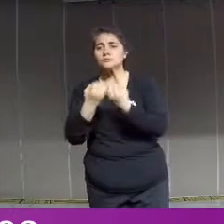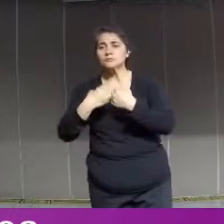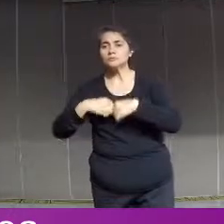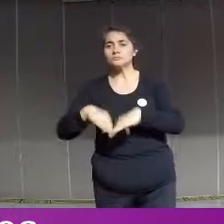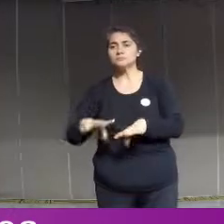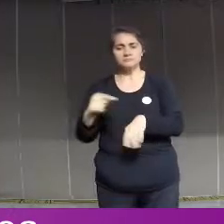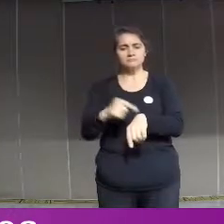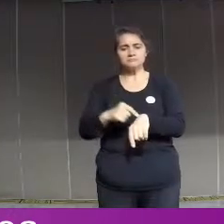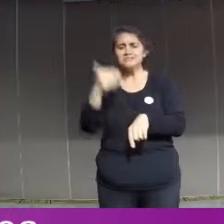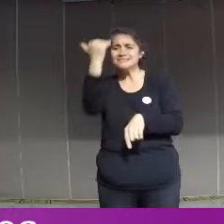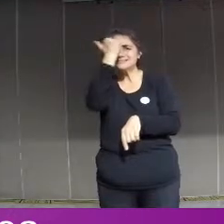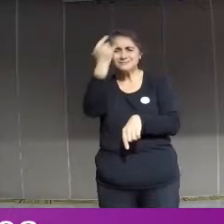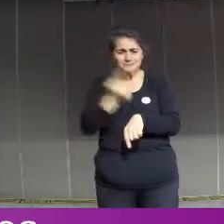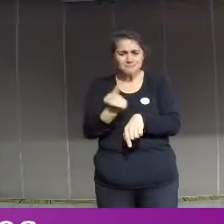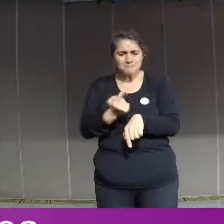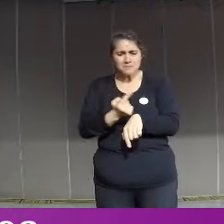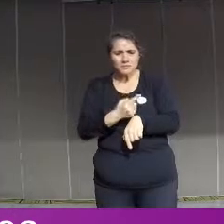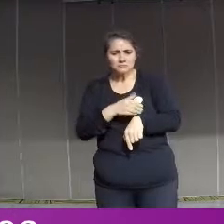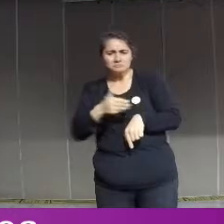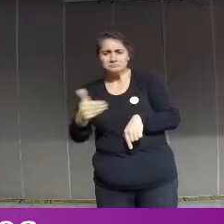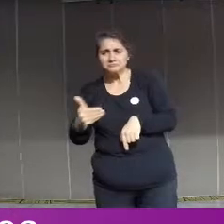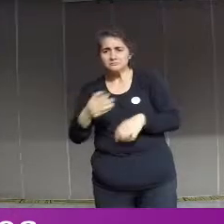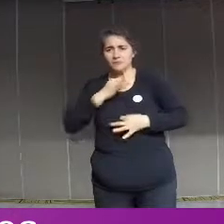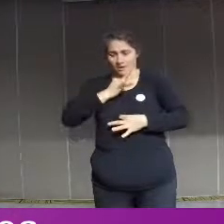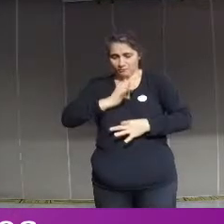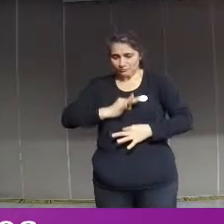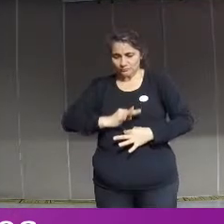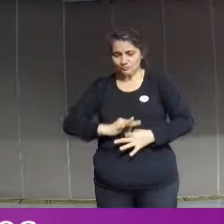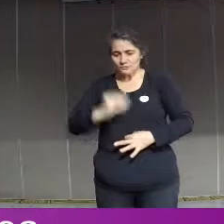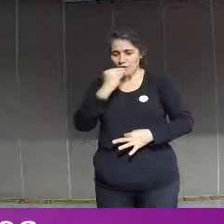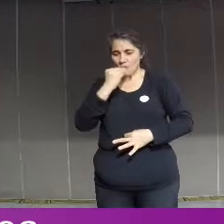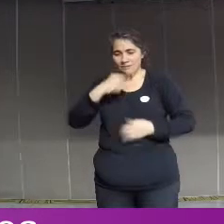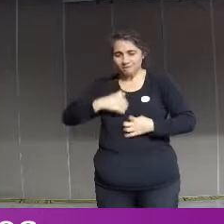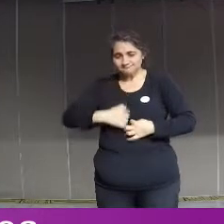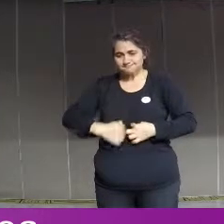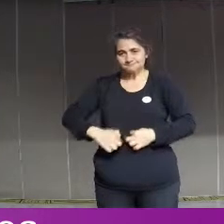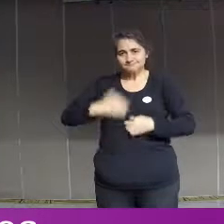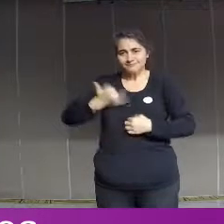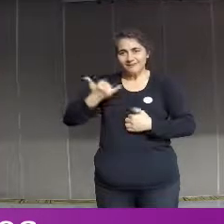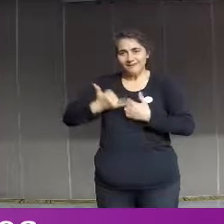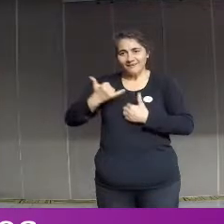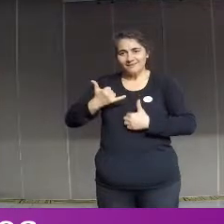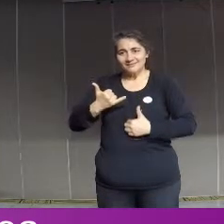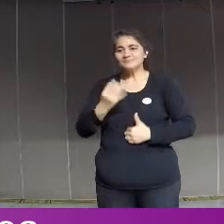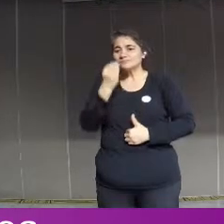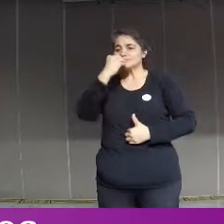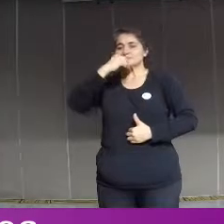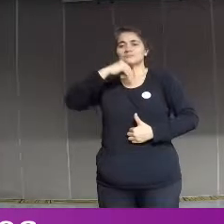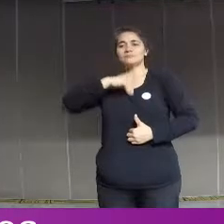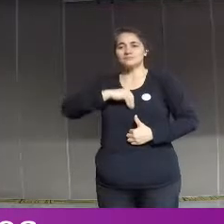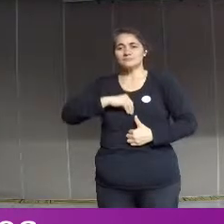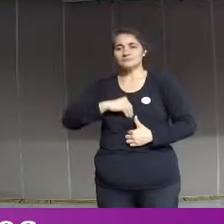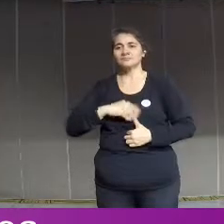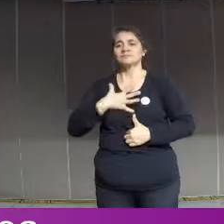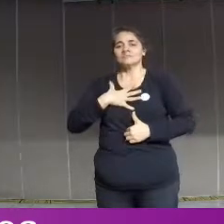qué? Porque quedó el alimento en la pared de la faringe, el paciente respira, ¿sí? No llega a limpiar y